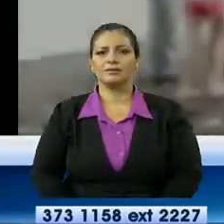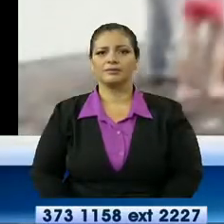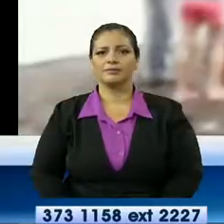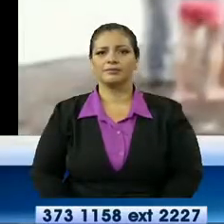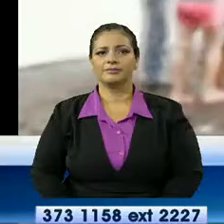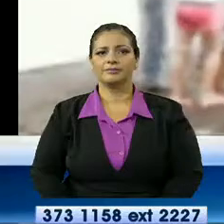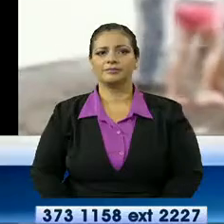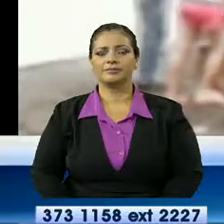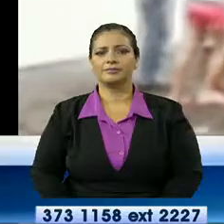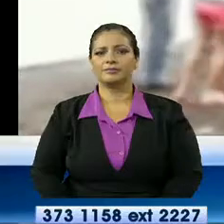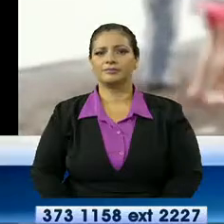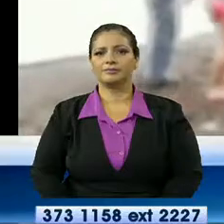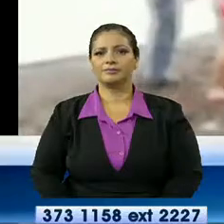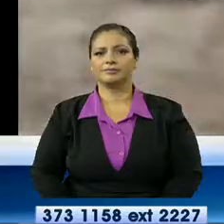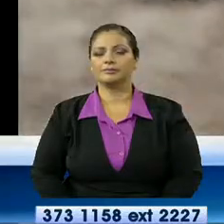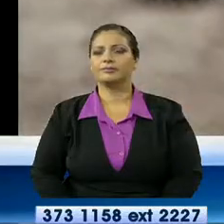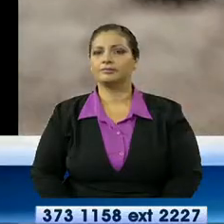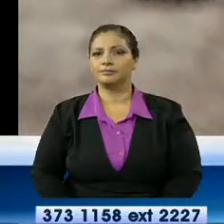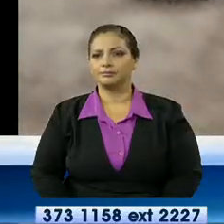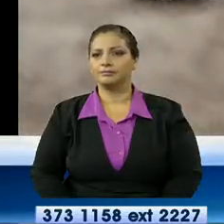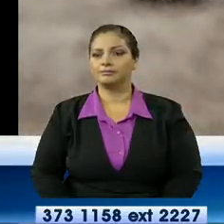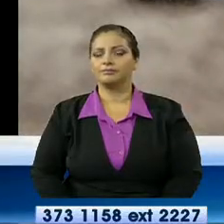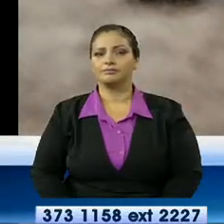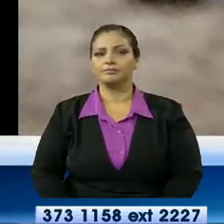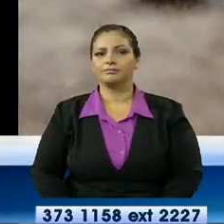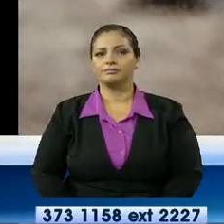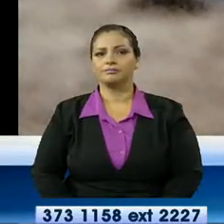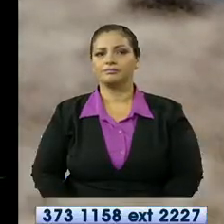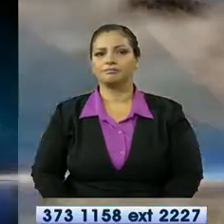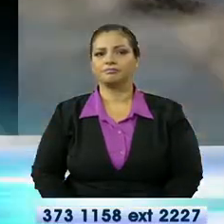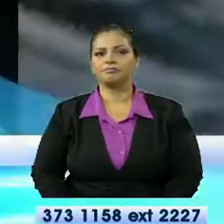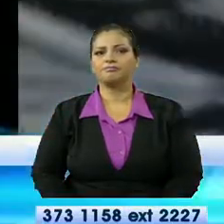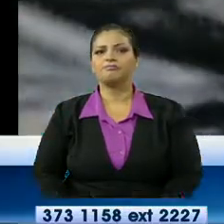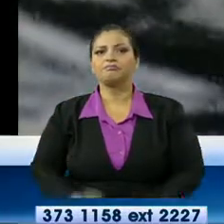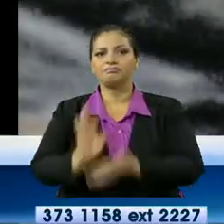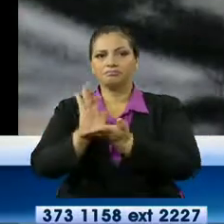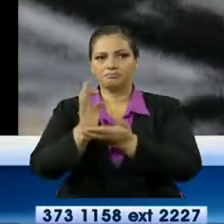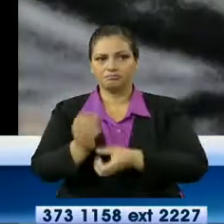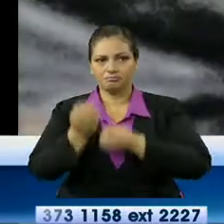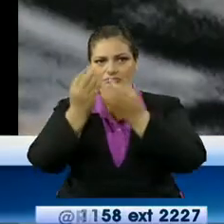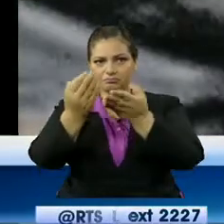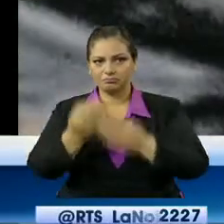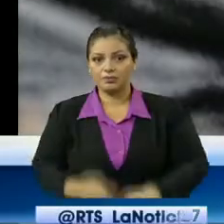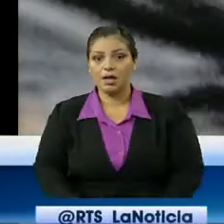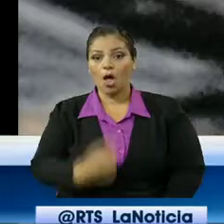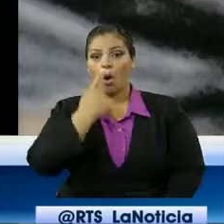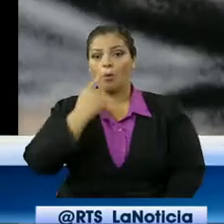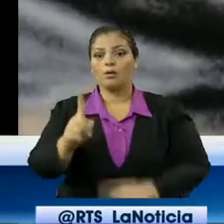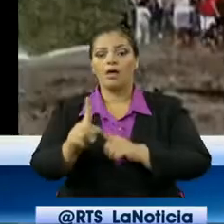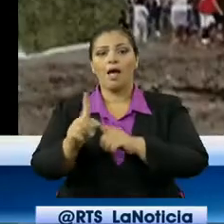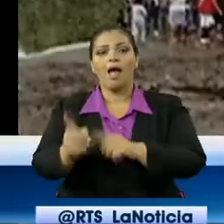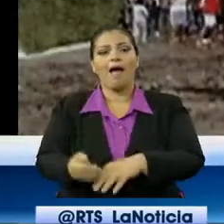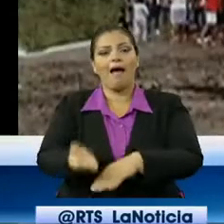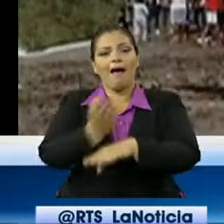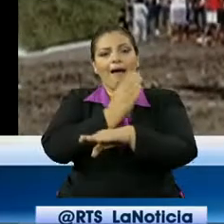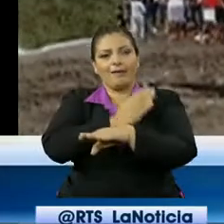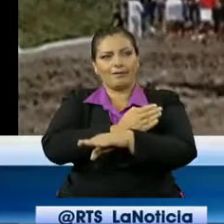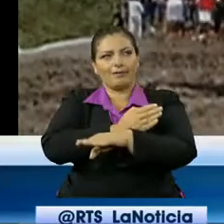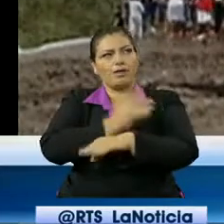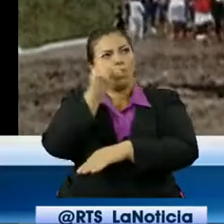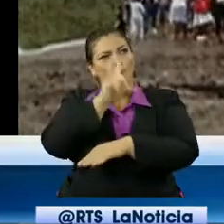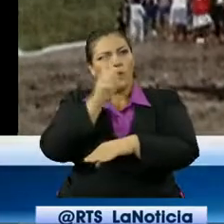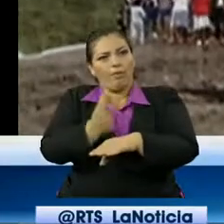nomás. Según versión de los moradores, el ahora fallecido se encontraba libando junto a tres amigos la noche del lunes. Ingresaron al